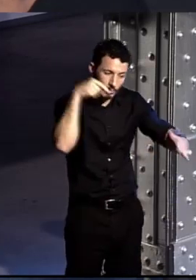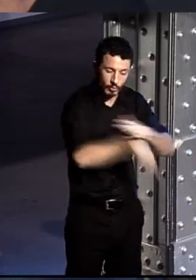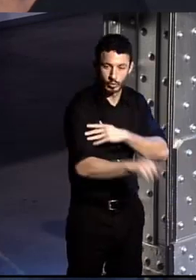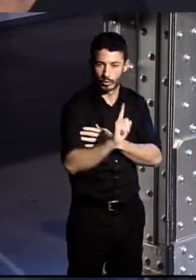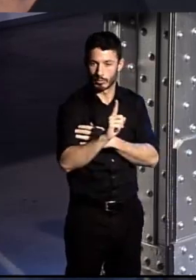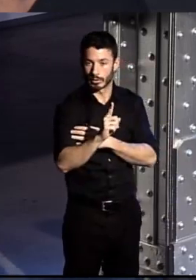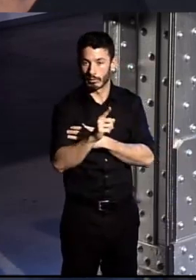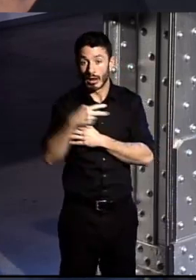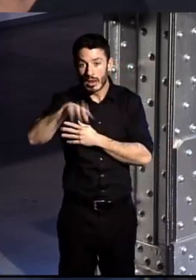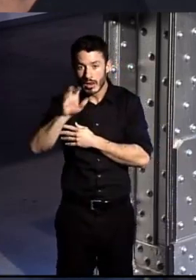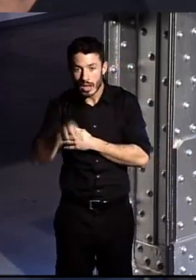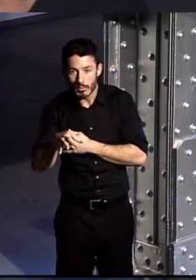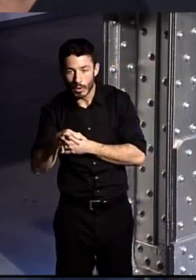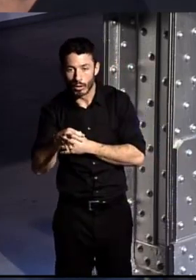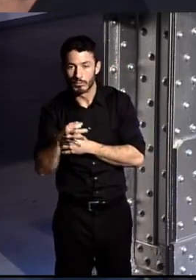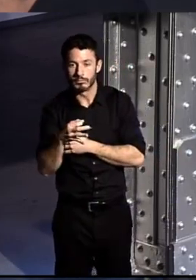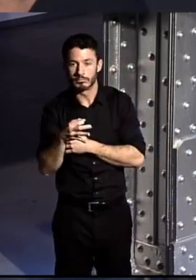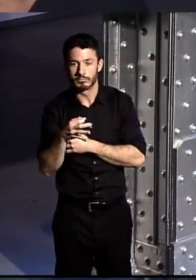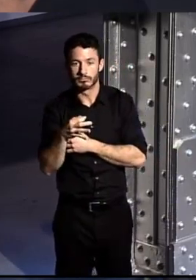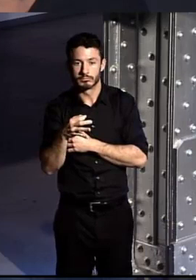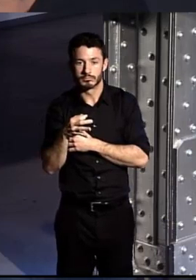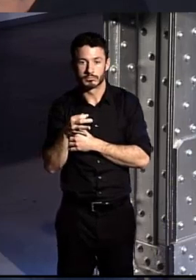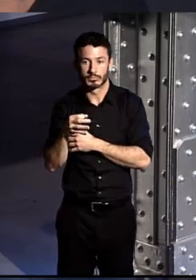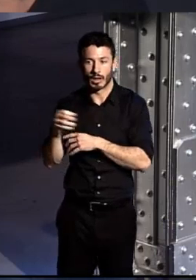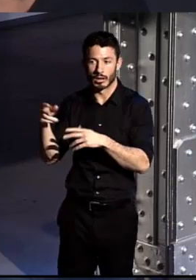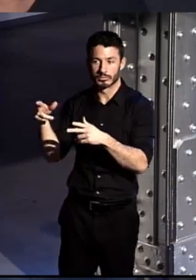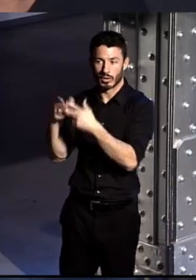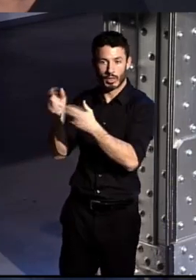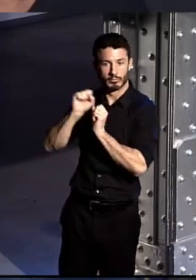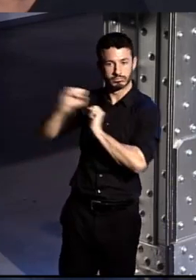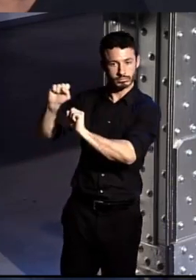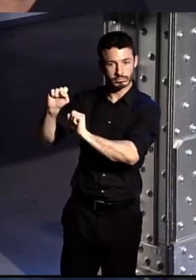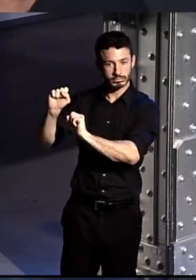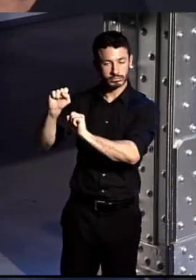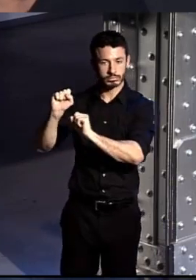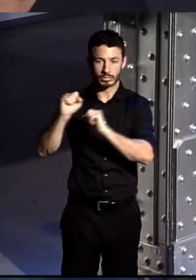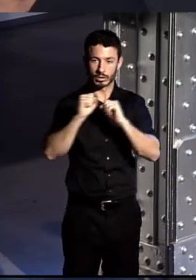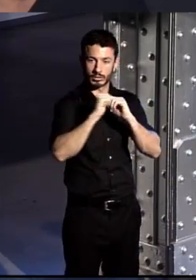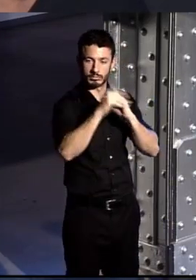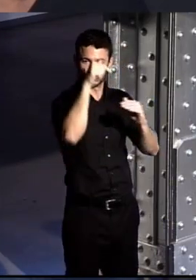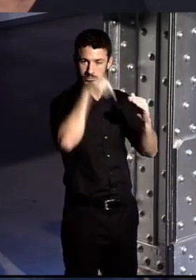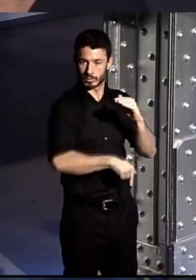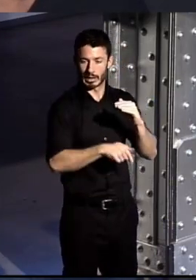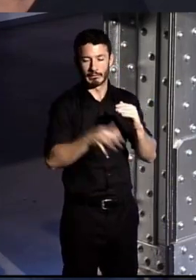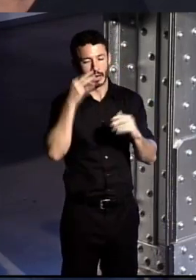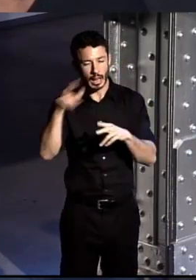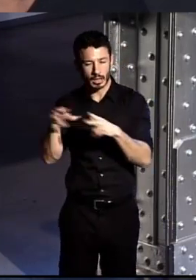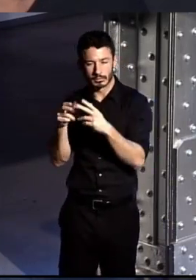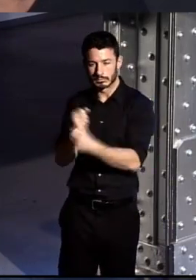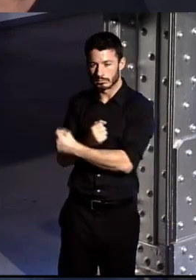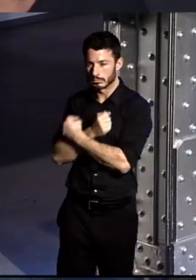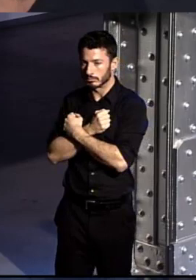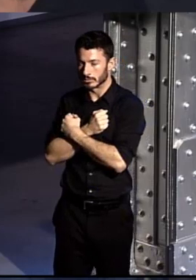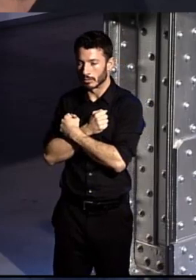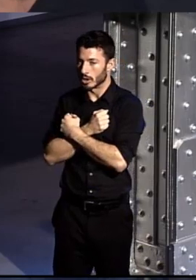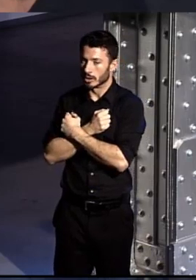Nemo decidió vivir ahí. Él decidió, rechazaba la civilización, pero amaba la civilización también, aunque